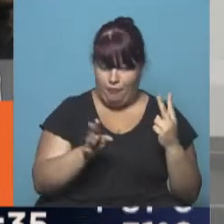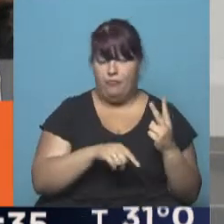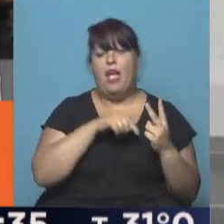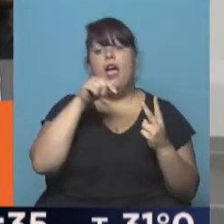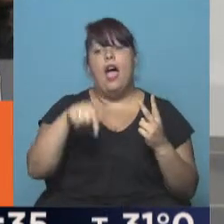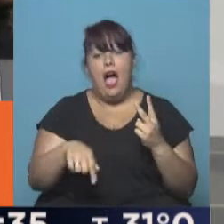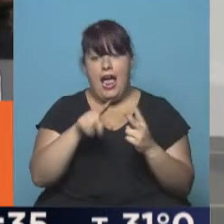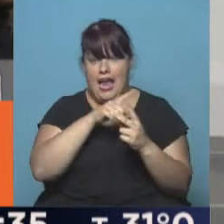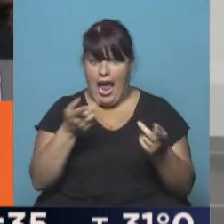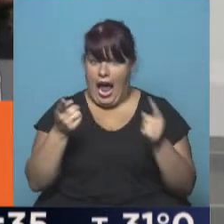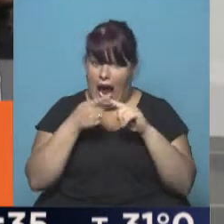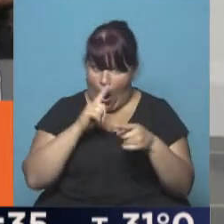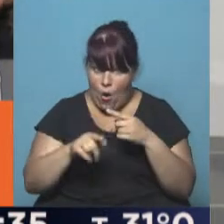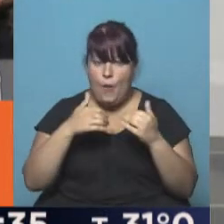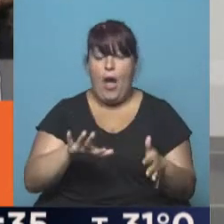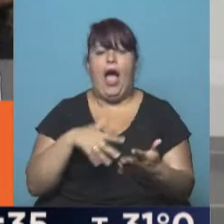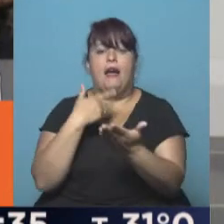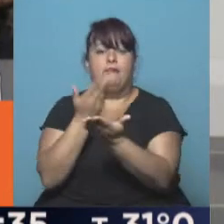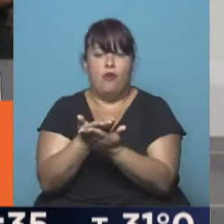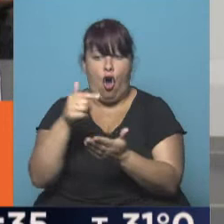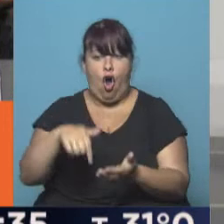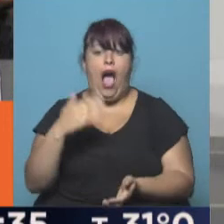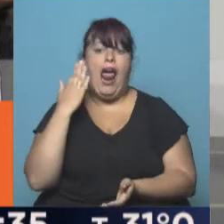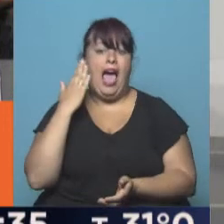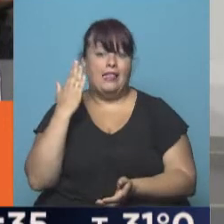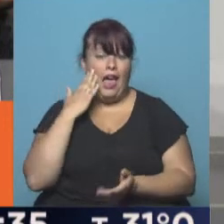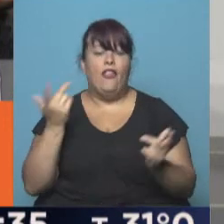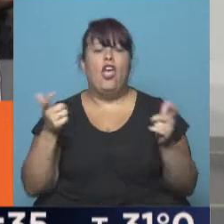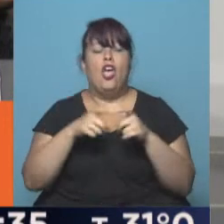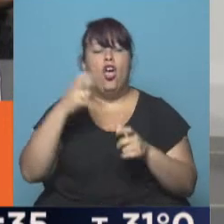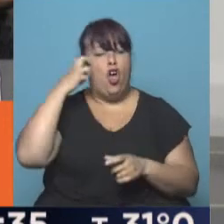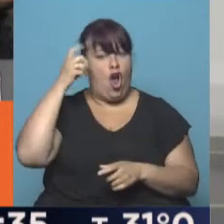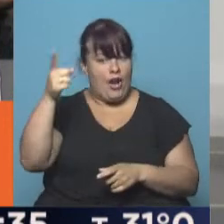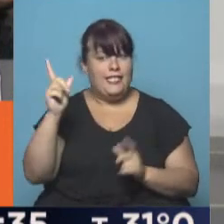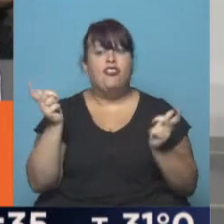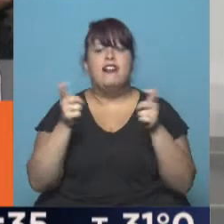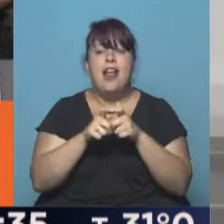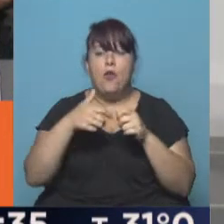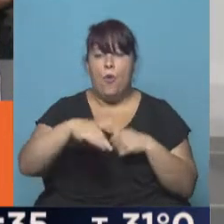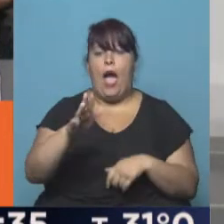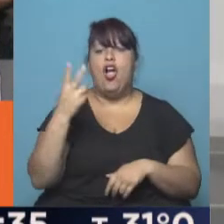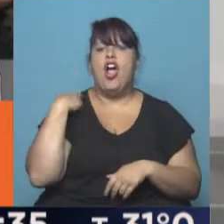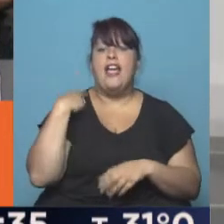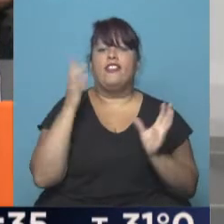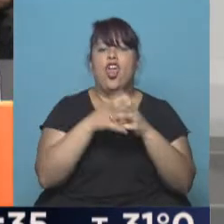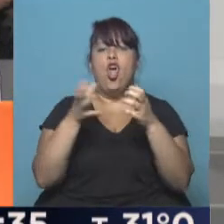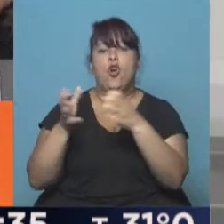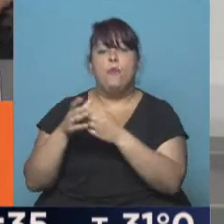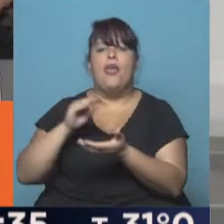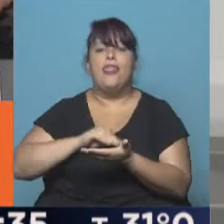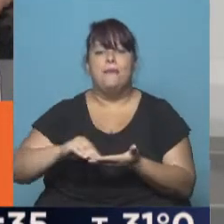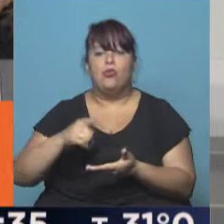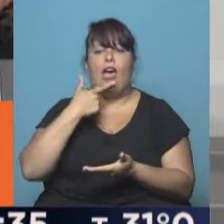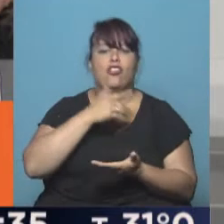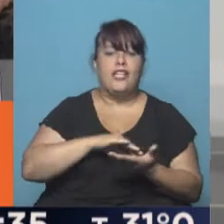y este acuerdo vamos a plantearlo hoy a la tarde en el Congreso de la Nación, en una reunión que tenemos con los jefes de los bloques de la Cámara de Diputados